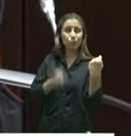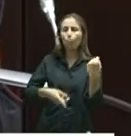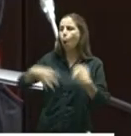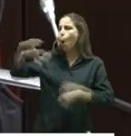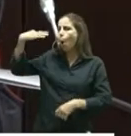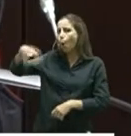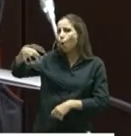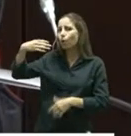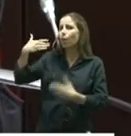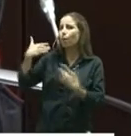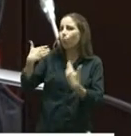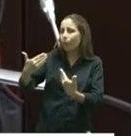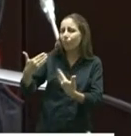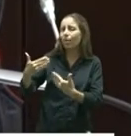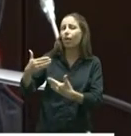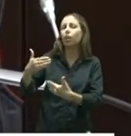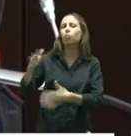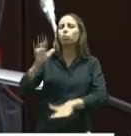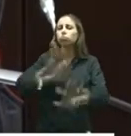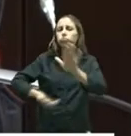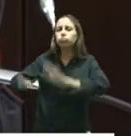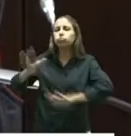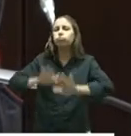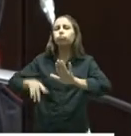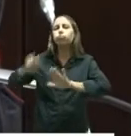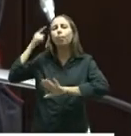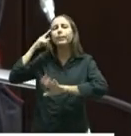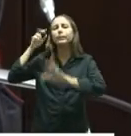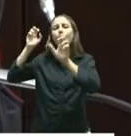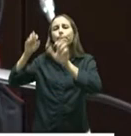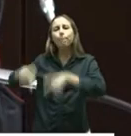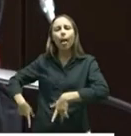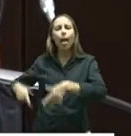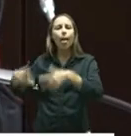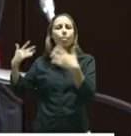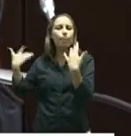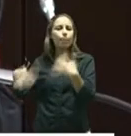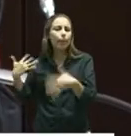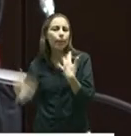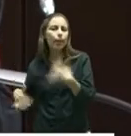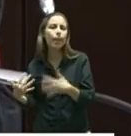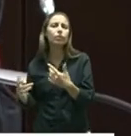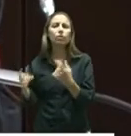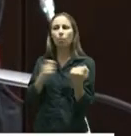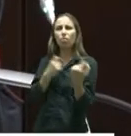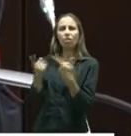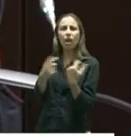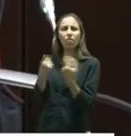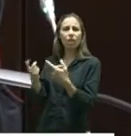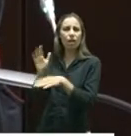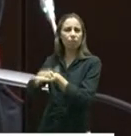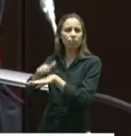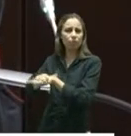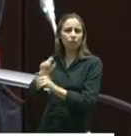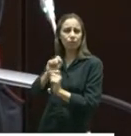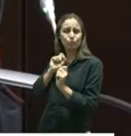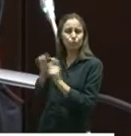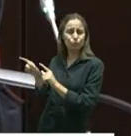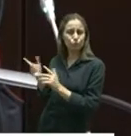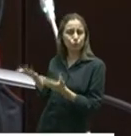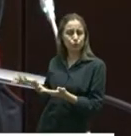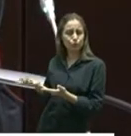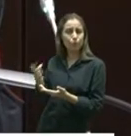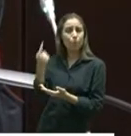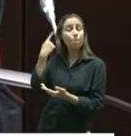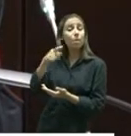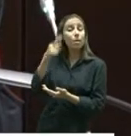además armar el plan de emergencia o sea de da una serie de facultades increíbles la verdad este proyecto estas